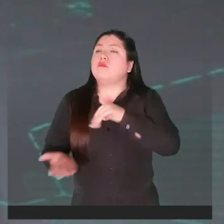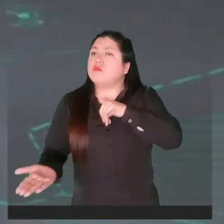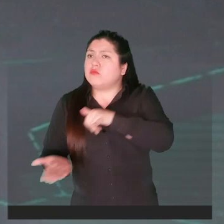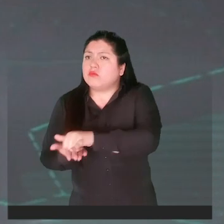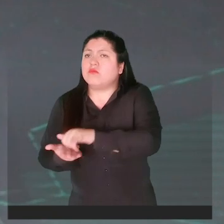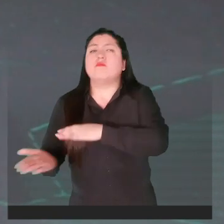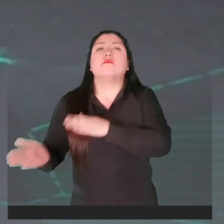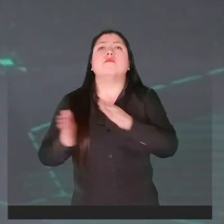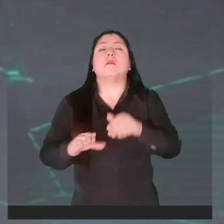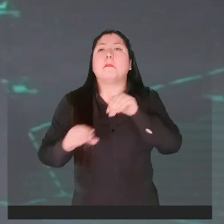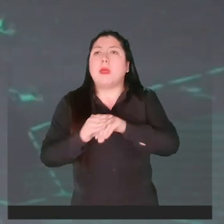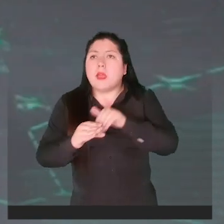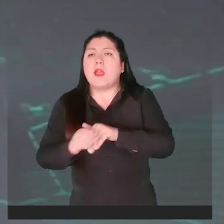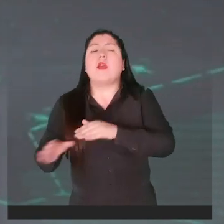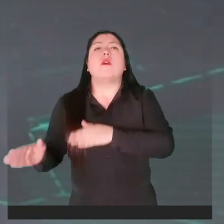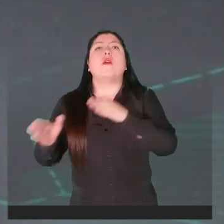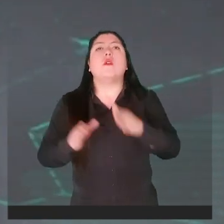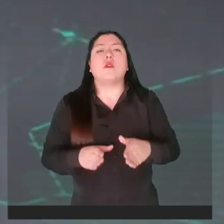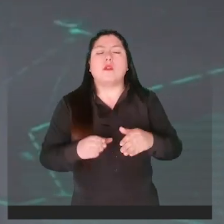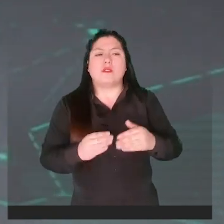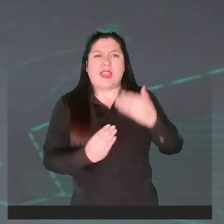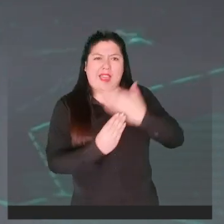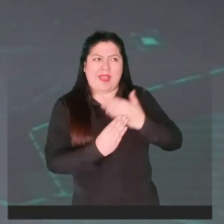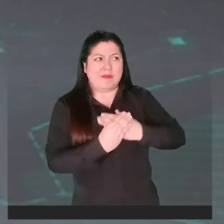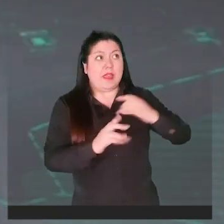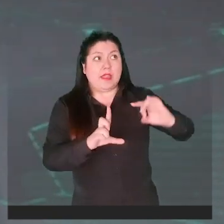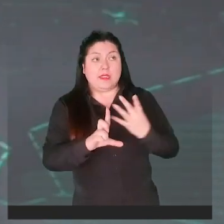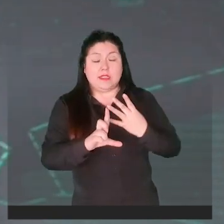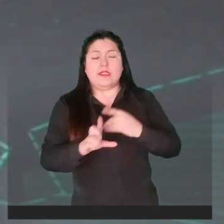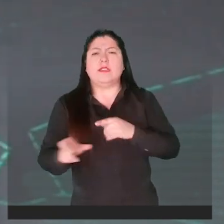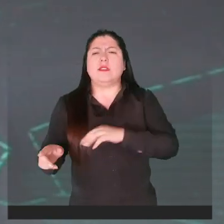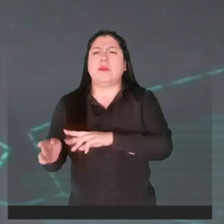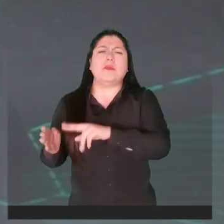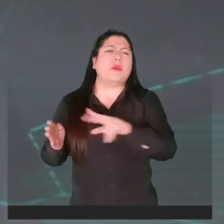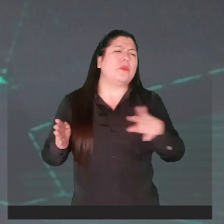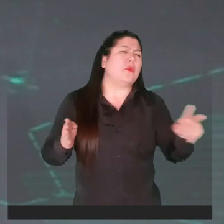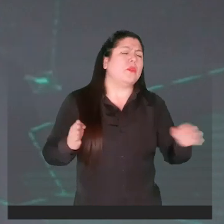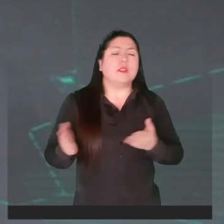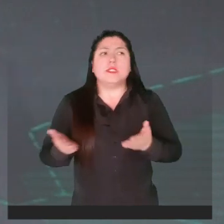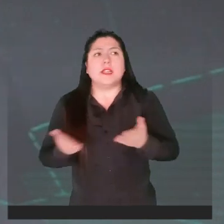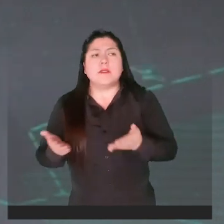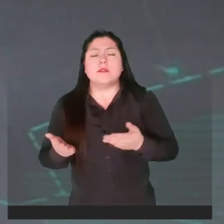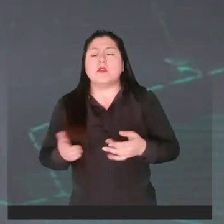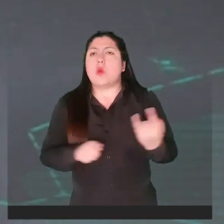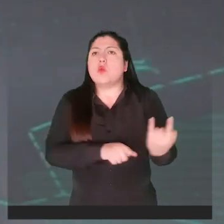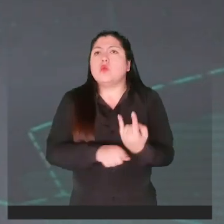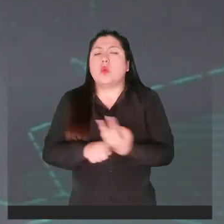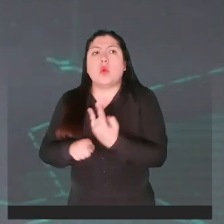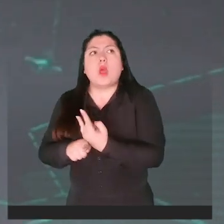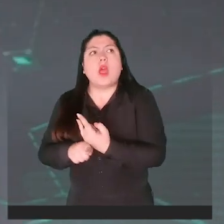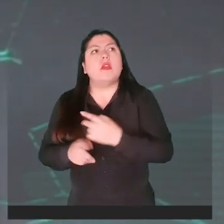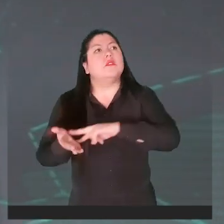al aeropuerto, a la institución financiera, a la billetera digital y a otra multiplicidad de servicios, significa